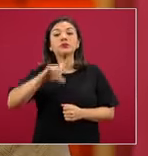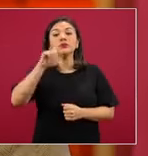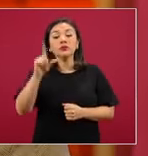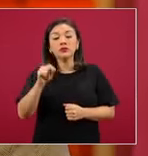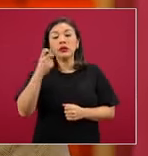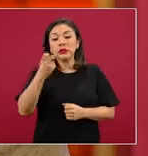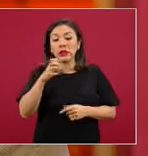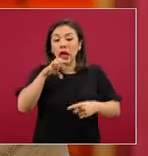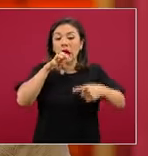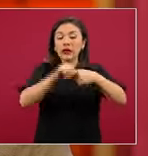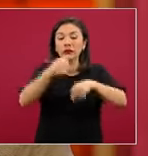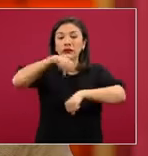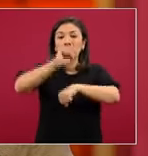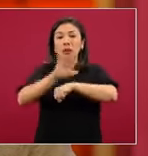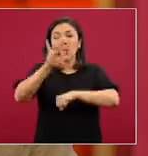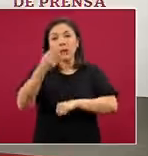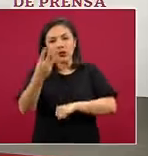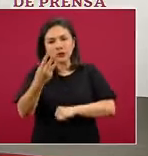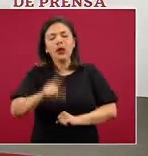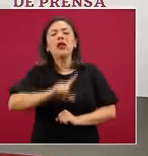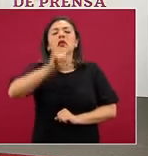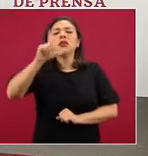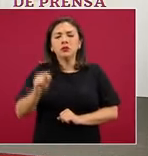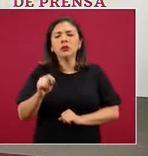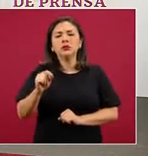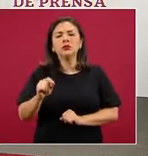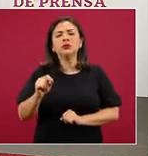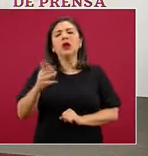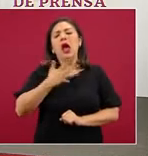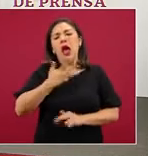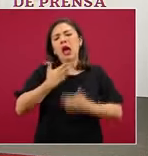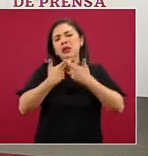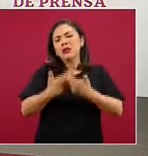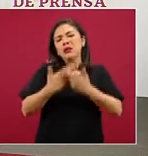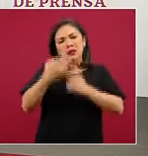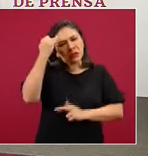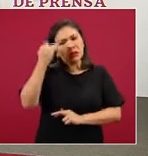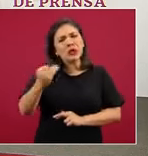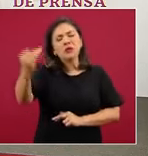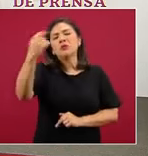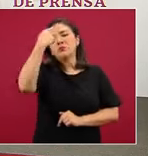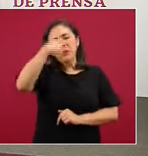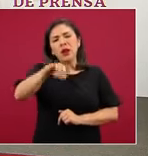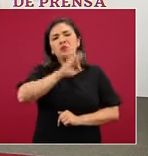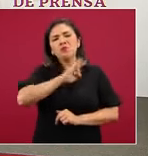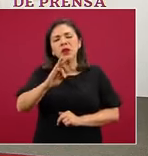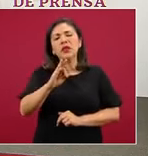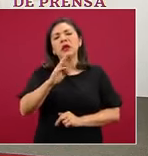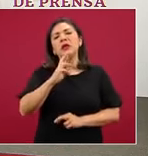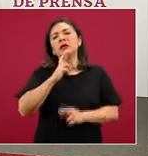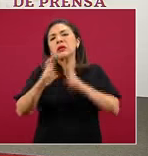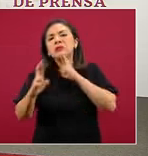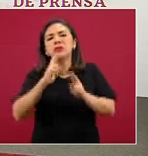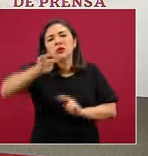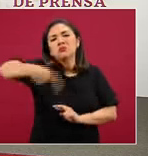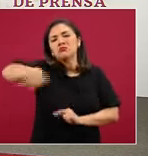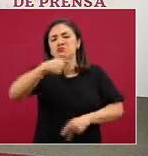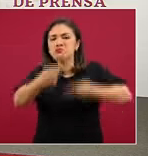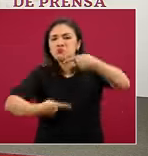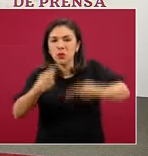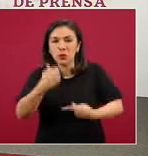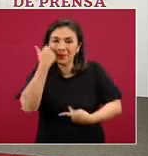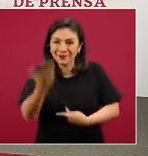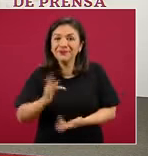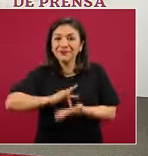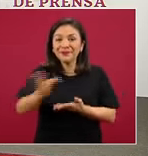semana 43. Y después de eso yo creo que habrá espacio suficiente para contestar preguntas y